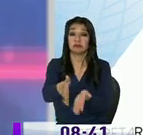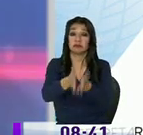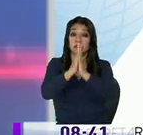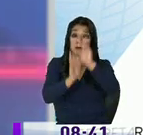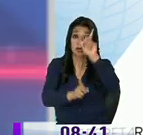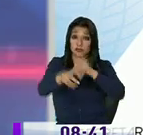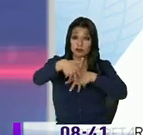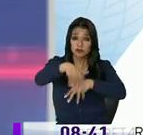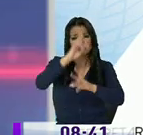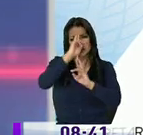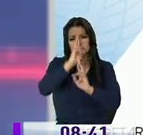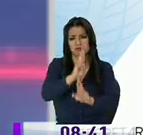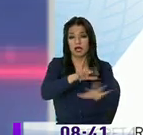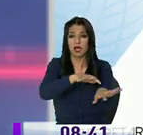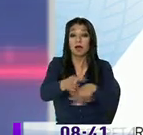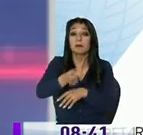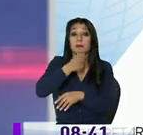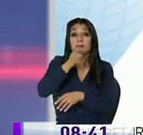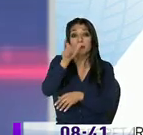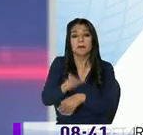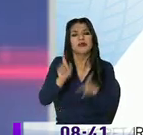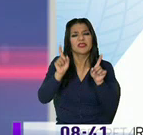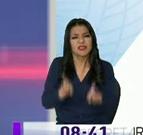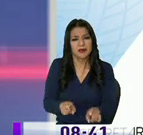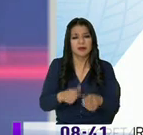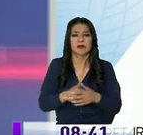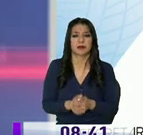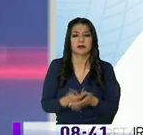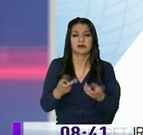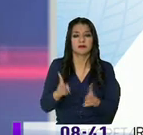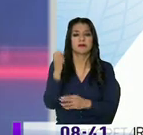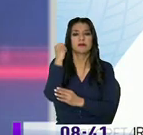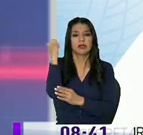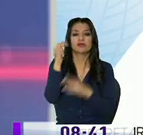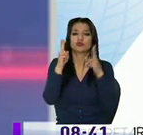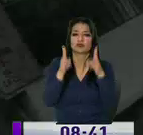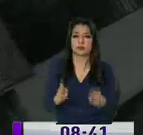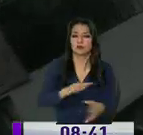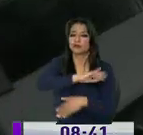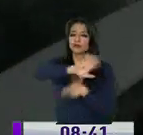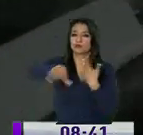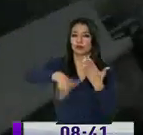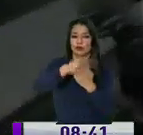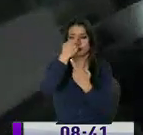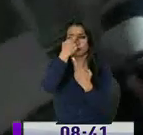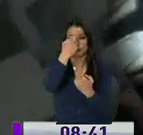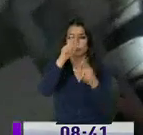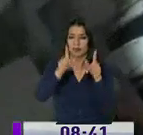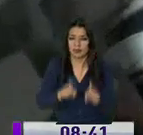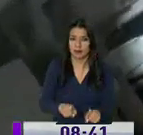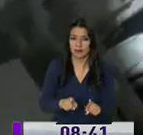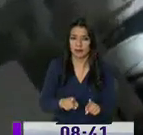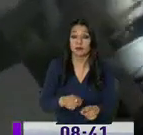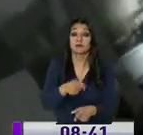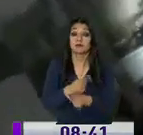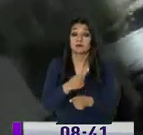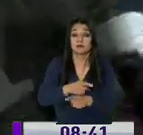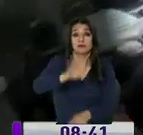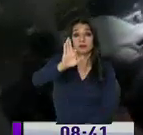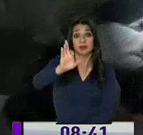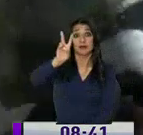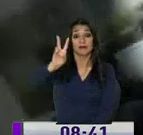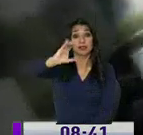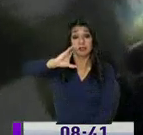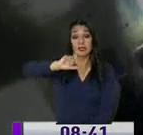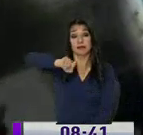para respetar la actividad periodística y los derechos humanos de todos los ciudadanos. En todo este contexto, Televicentro es claro en rechazar